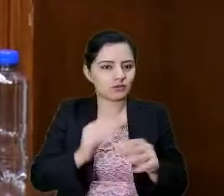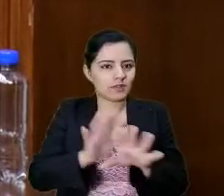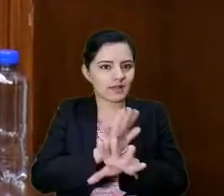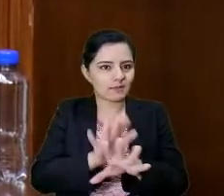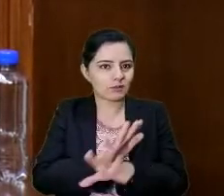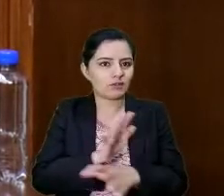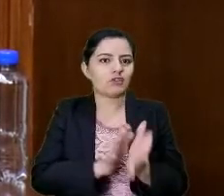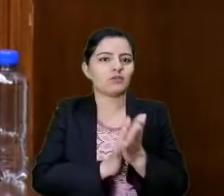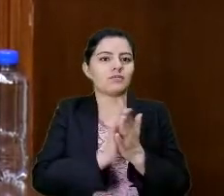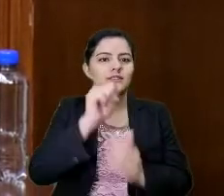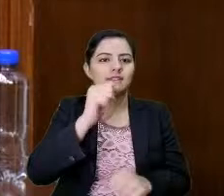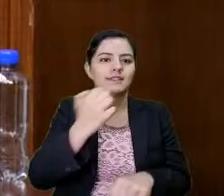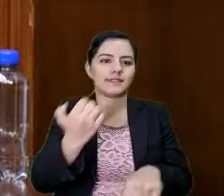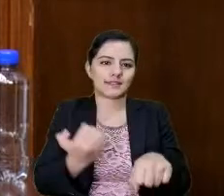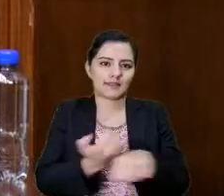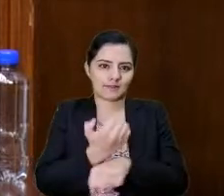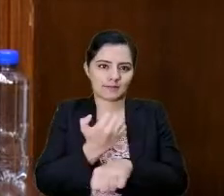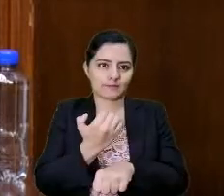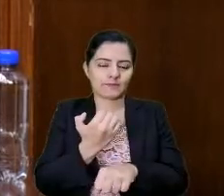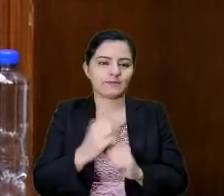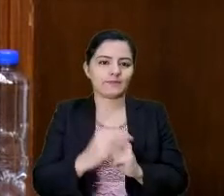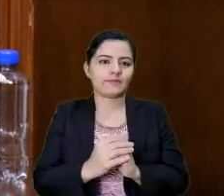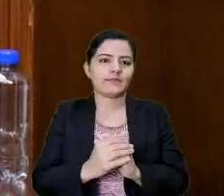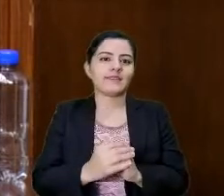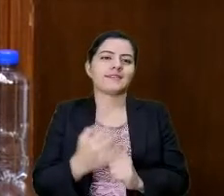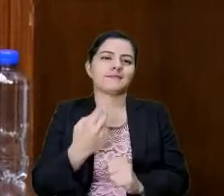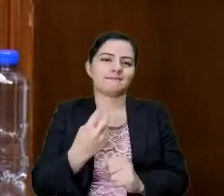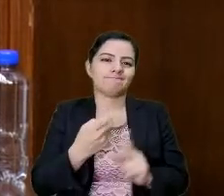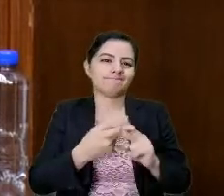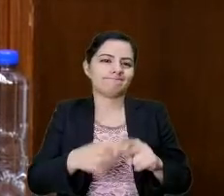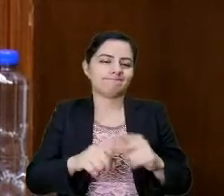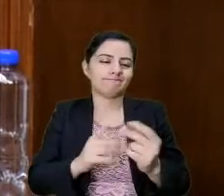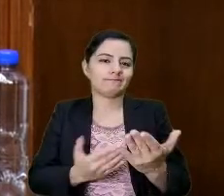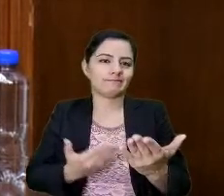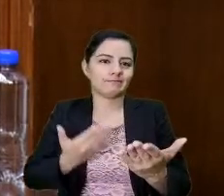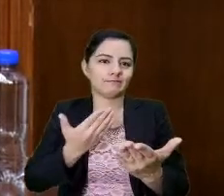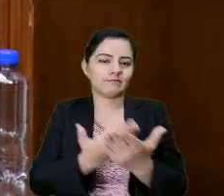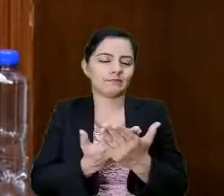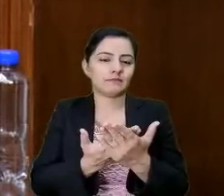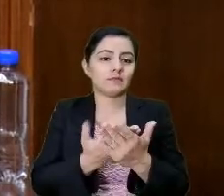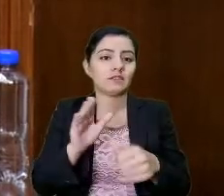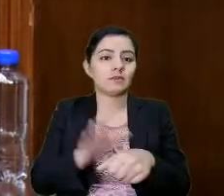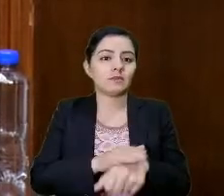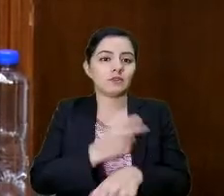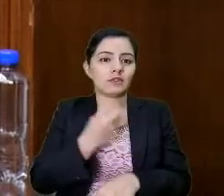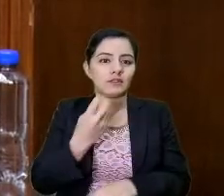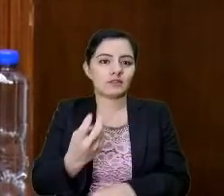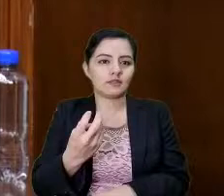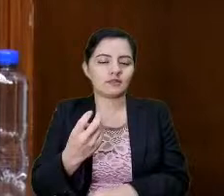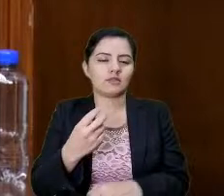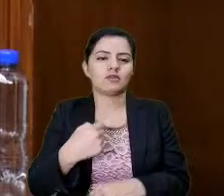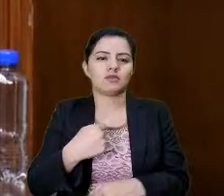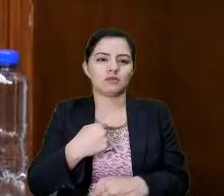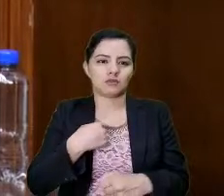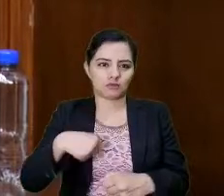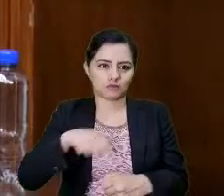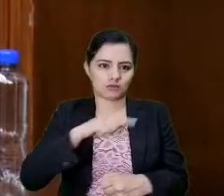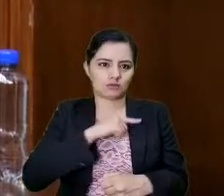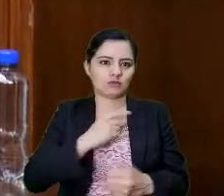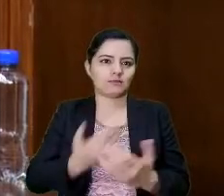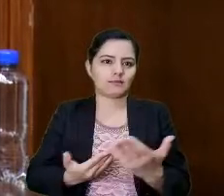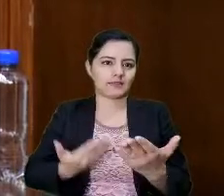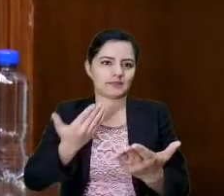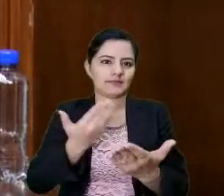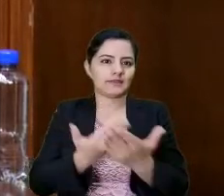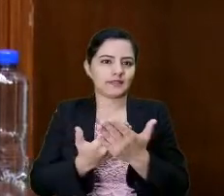constitución local con la presente iniciativa. Por tal motivo, presentamos esta iniciativa